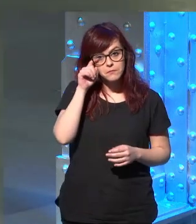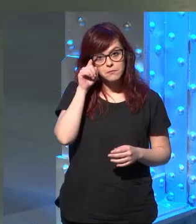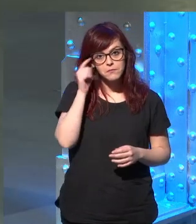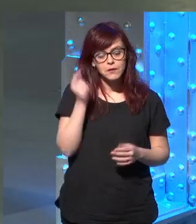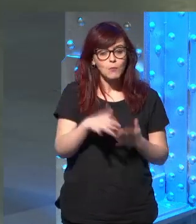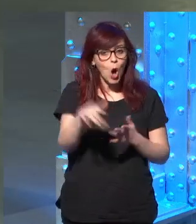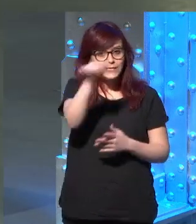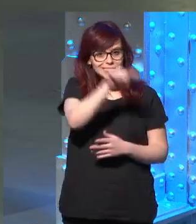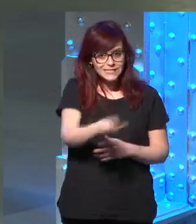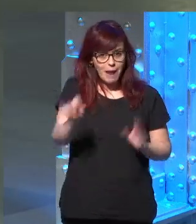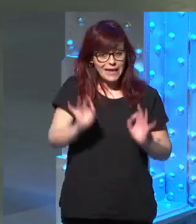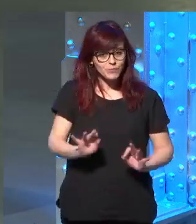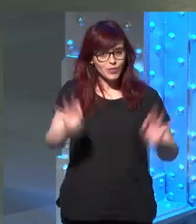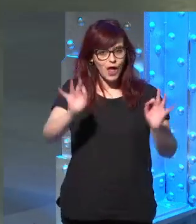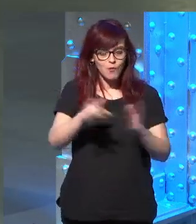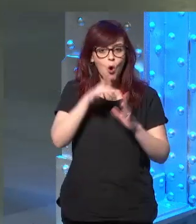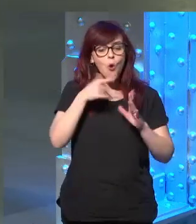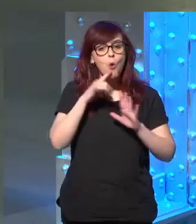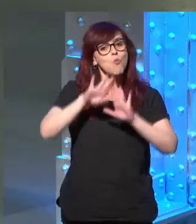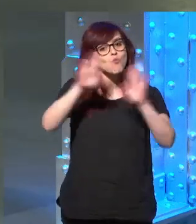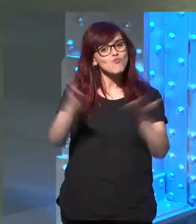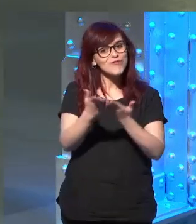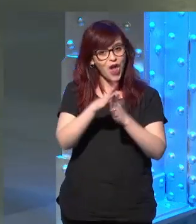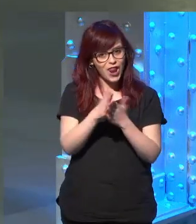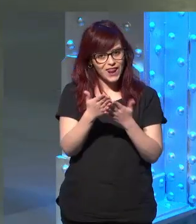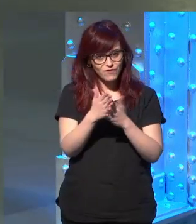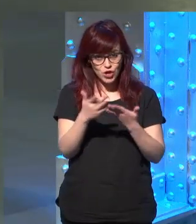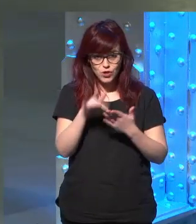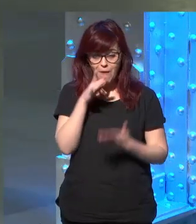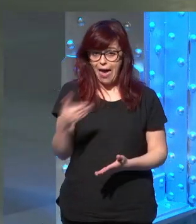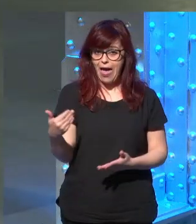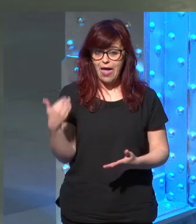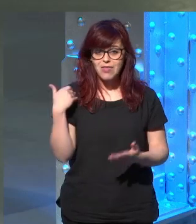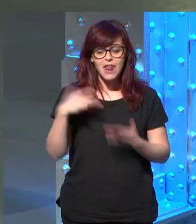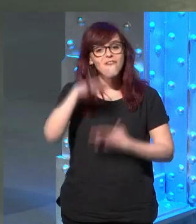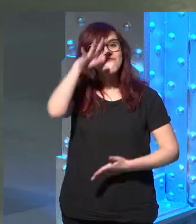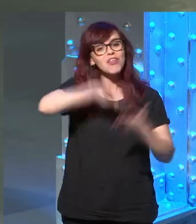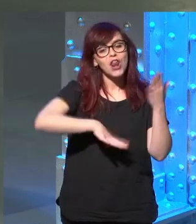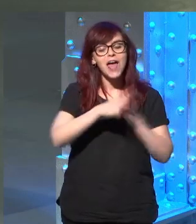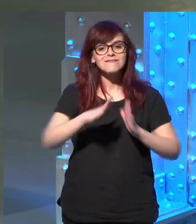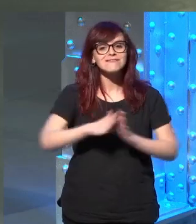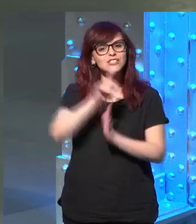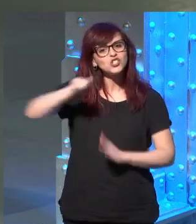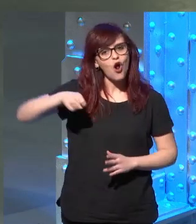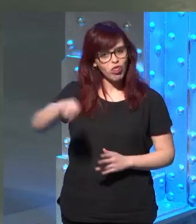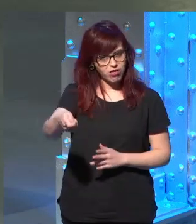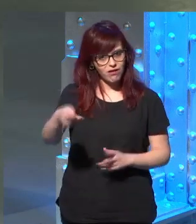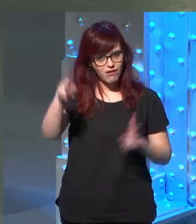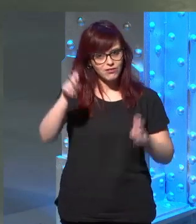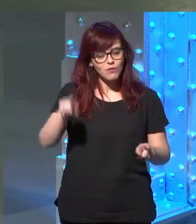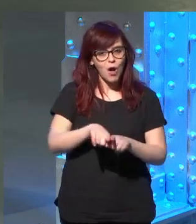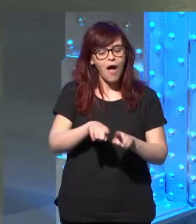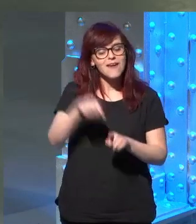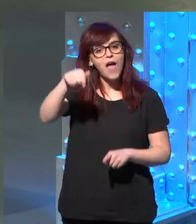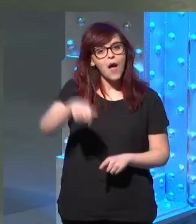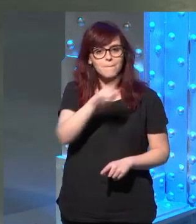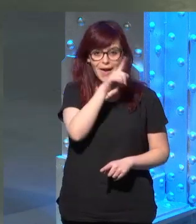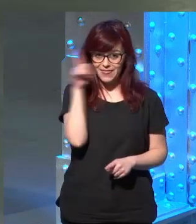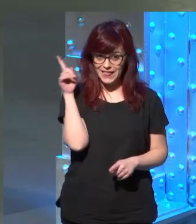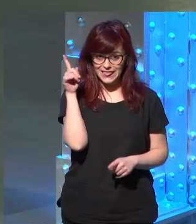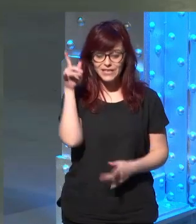En una semana tan especial como esta para el mundo del libro, ayer celebramos en Barcelona San Jordi y entregamos aquí en